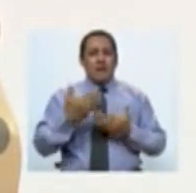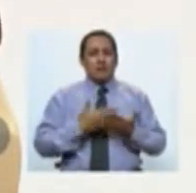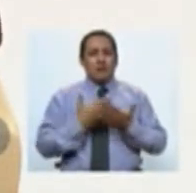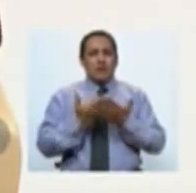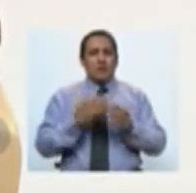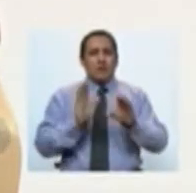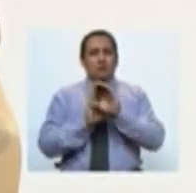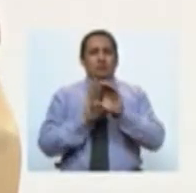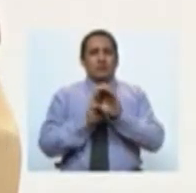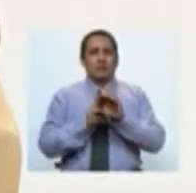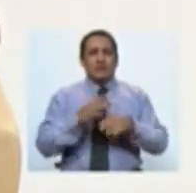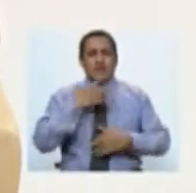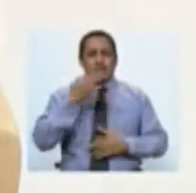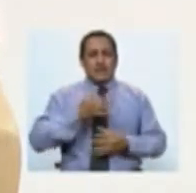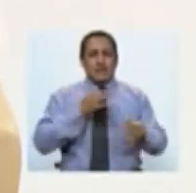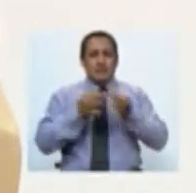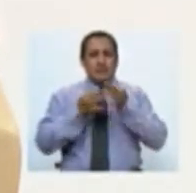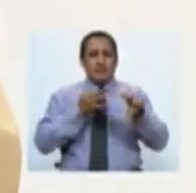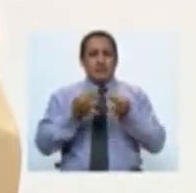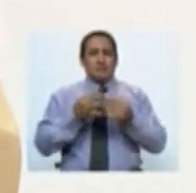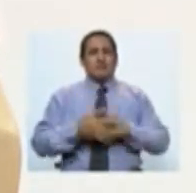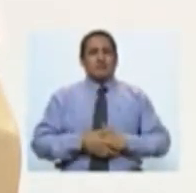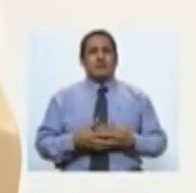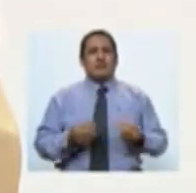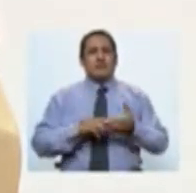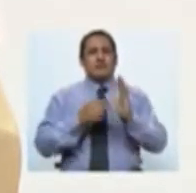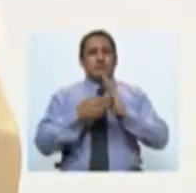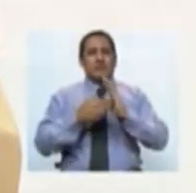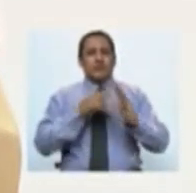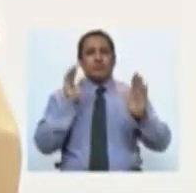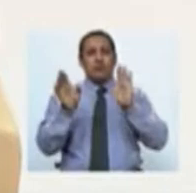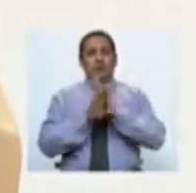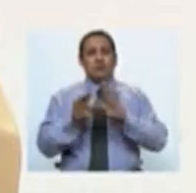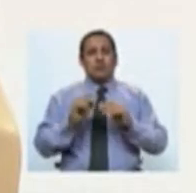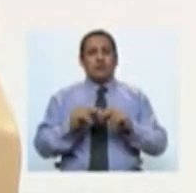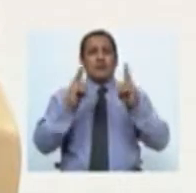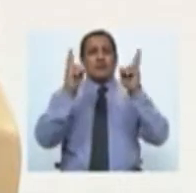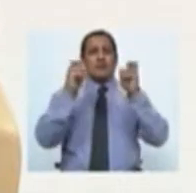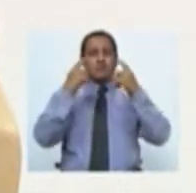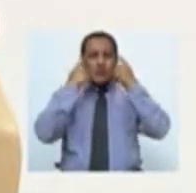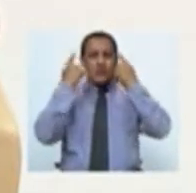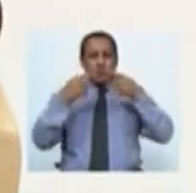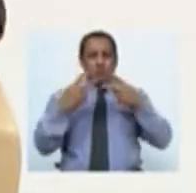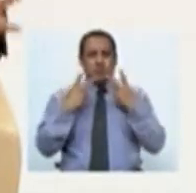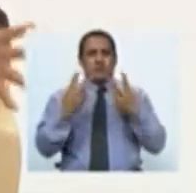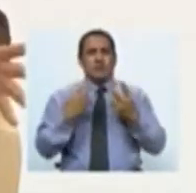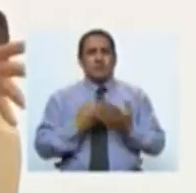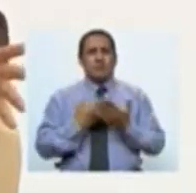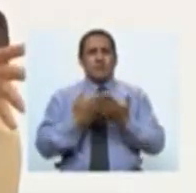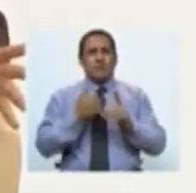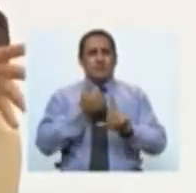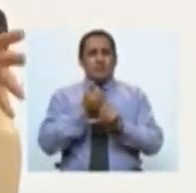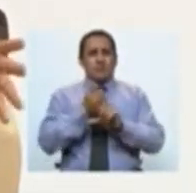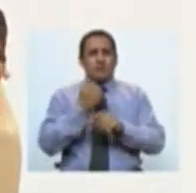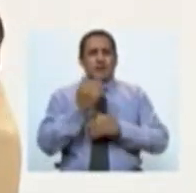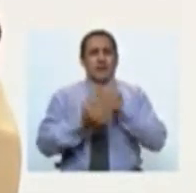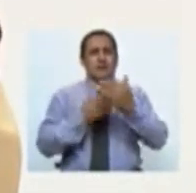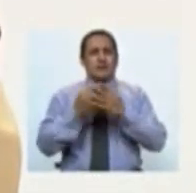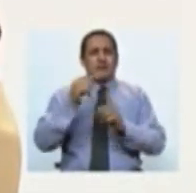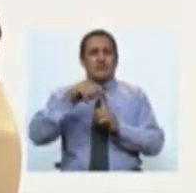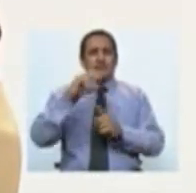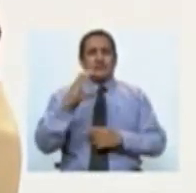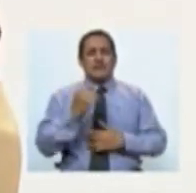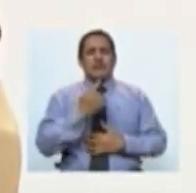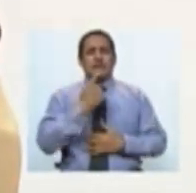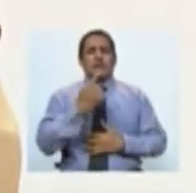un sustento constitucional, valga la redundancia. Es decir, el marco conceptual desde el cual parte el